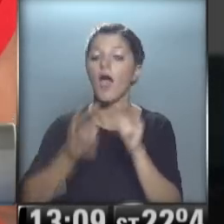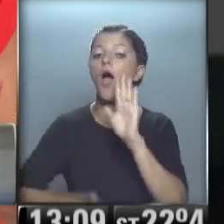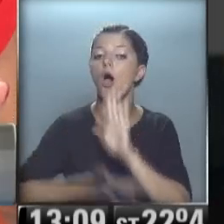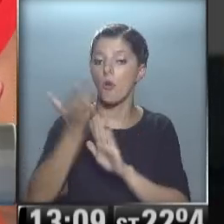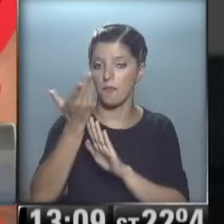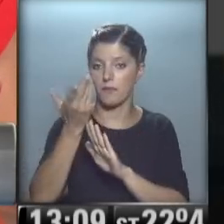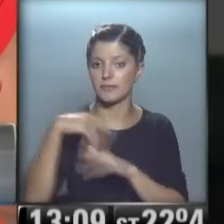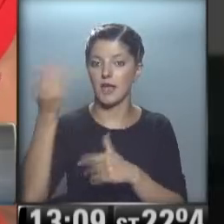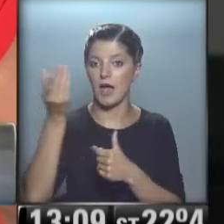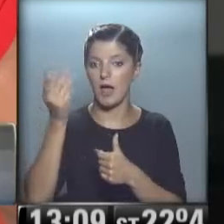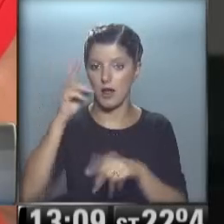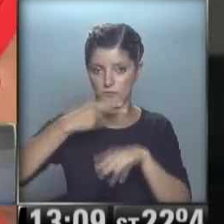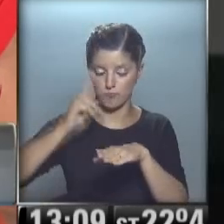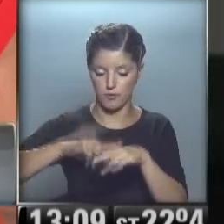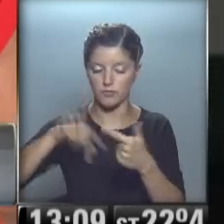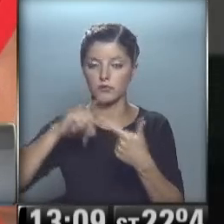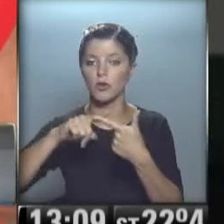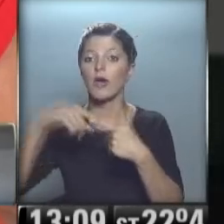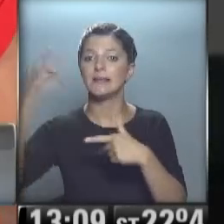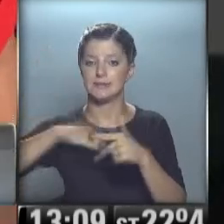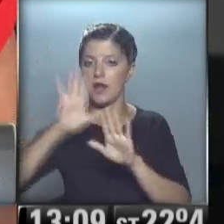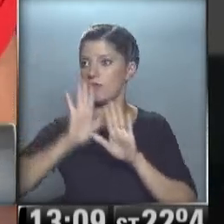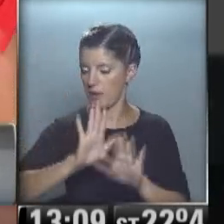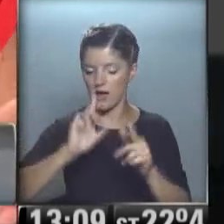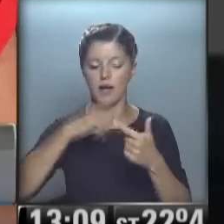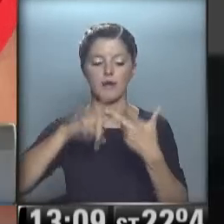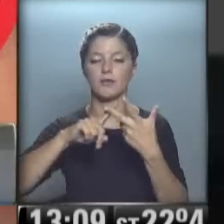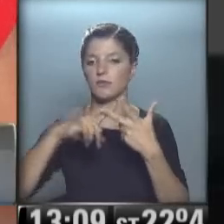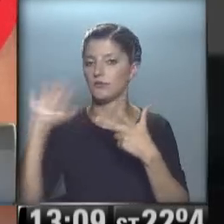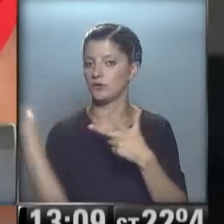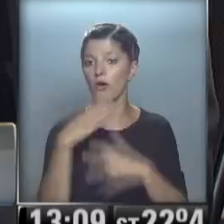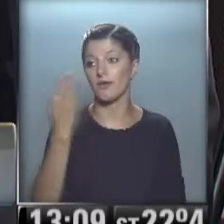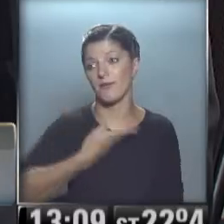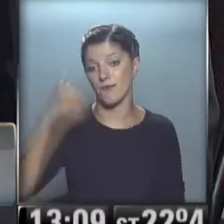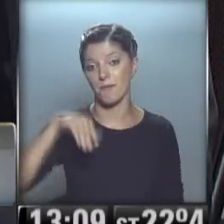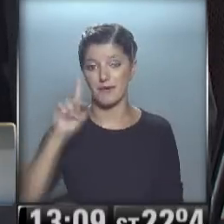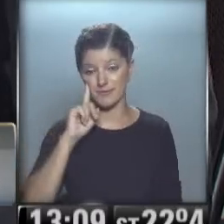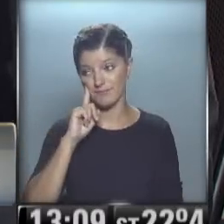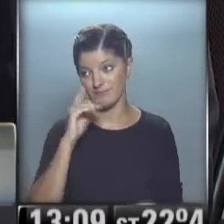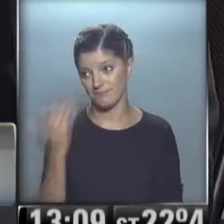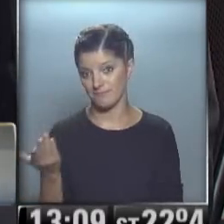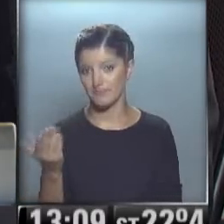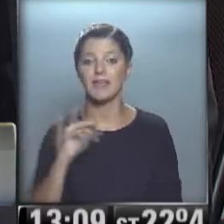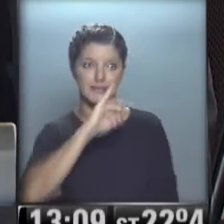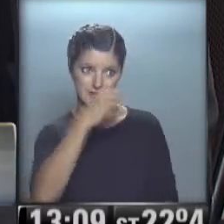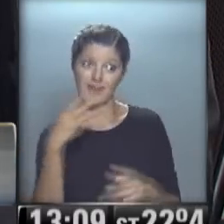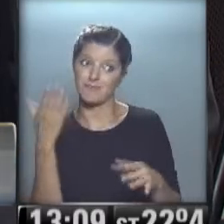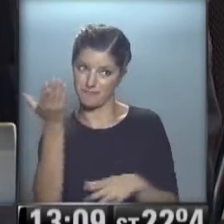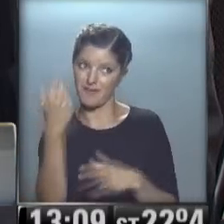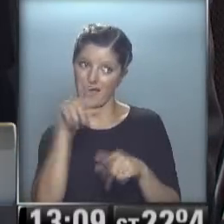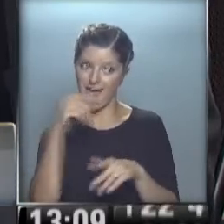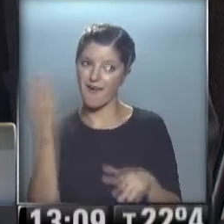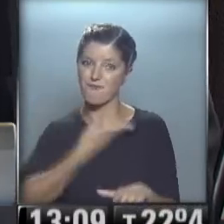de tarifas, congelamiento de salarios, o sea, la clásica del FMI, ¿no? Bueno, venía de la mano del FMI. Recordemos